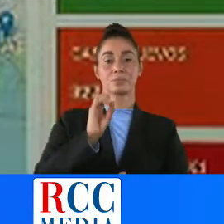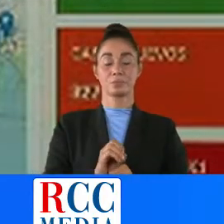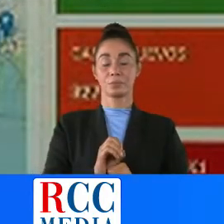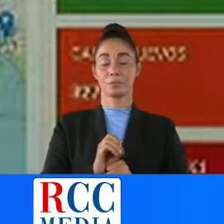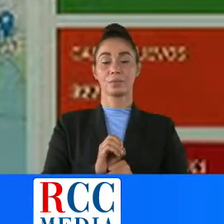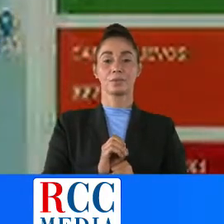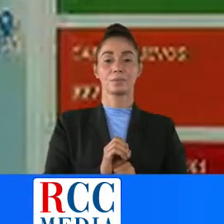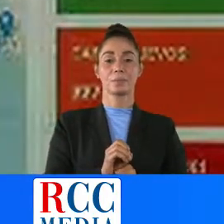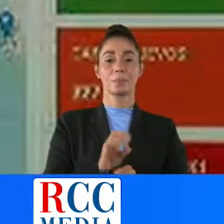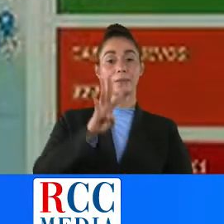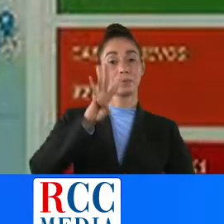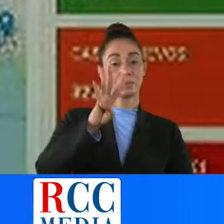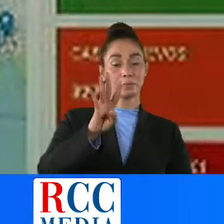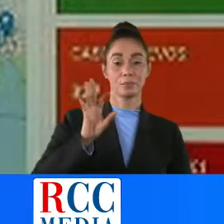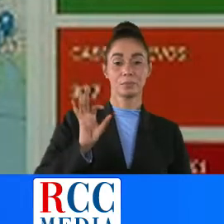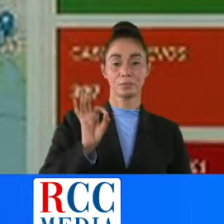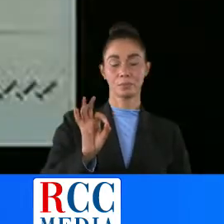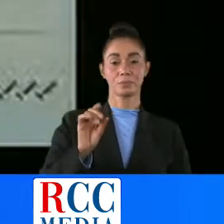letalidad de